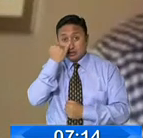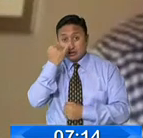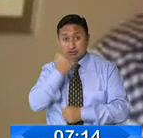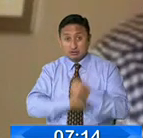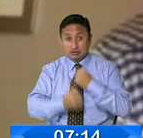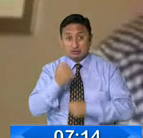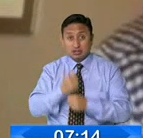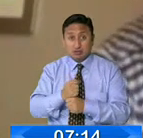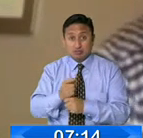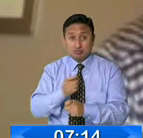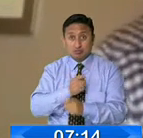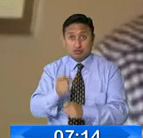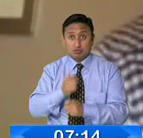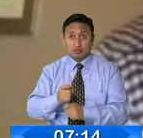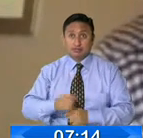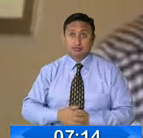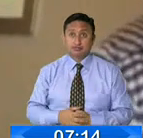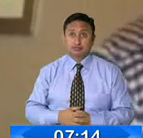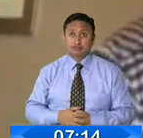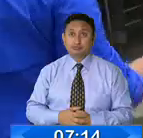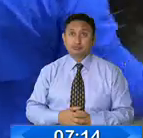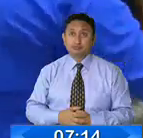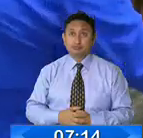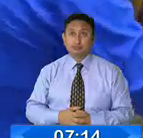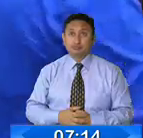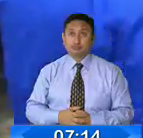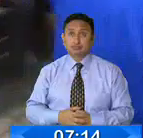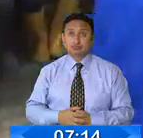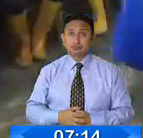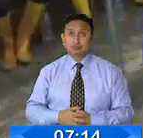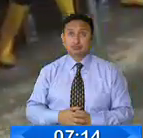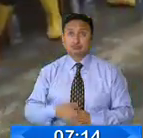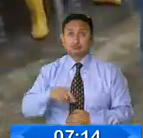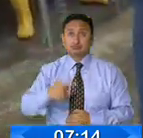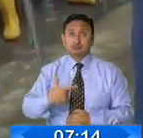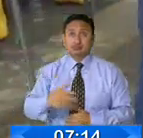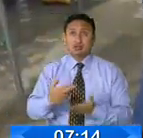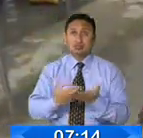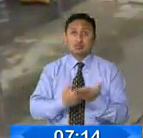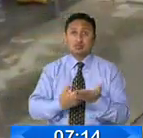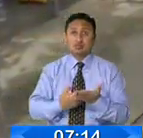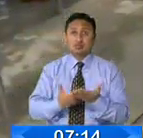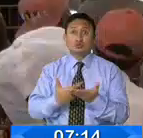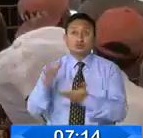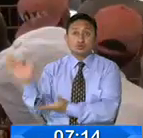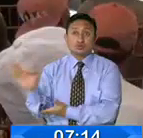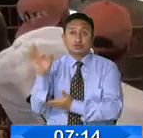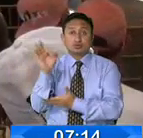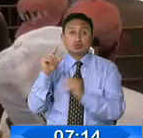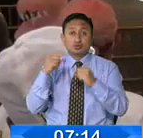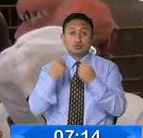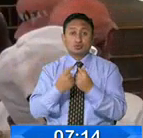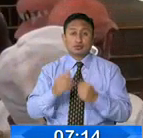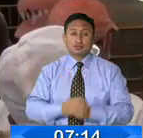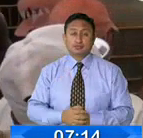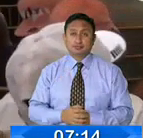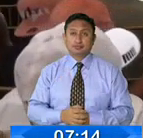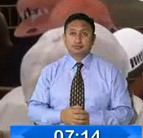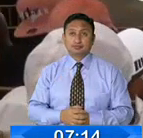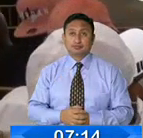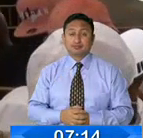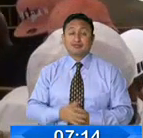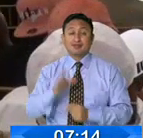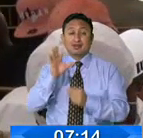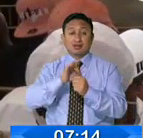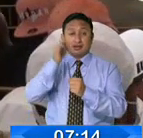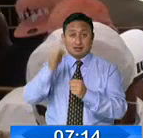perseguidos por el anterior gobierno. De allí mantuvo una reunión con representantes del sector bananero en El Guabo, para en horas de la